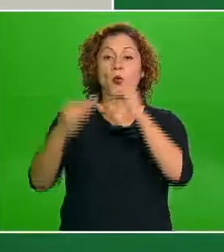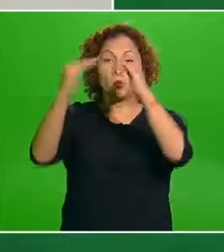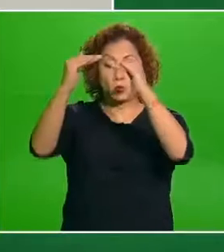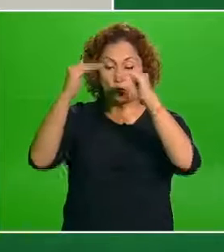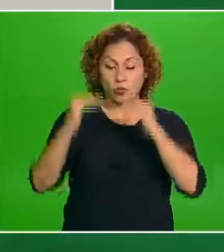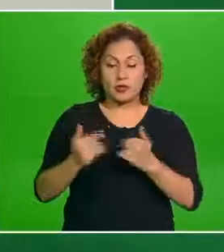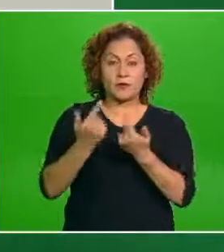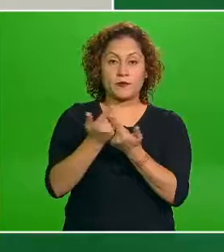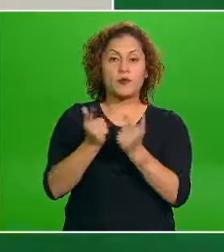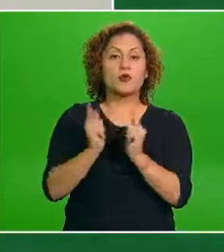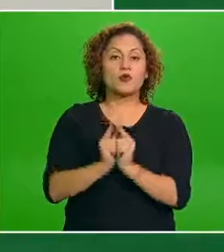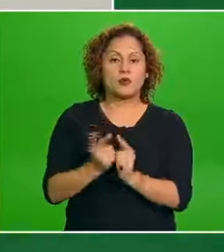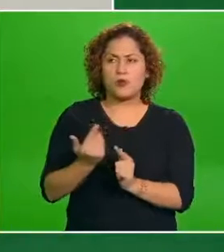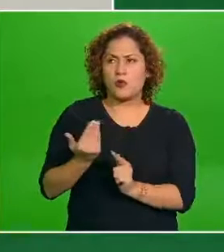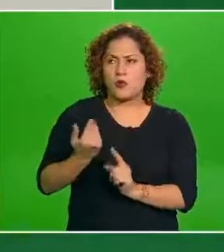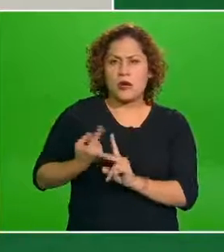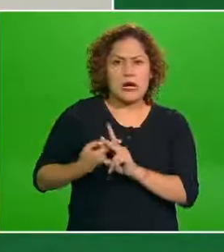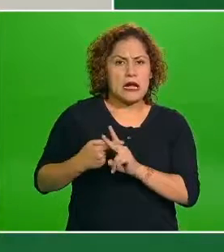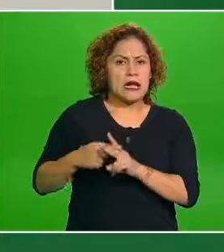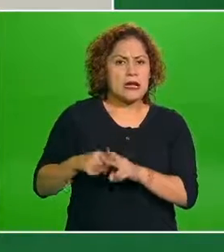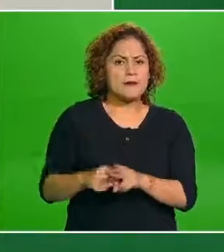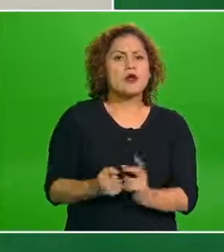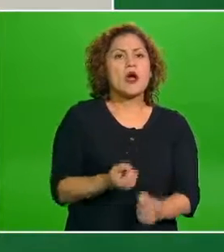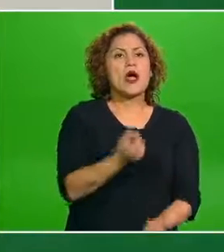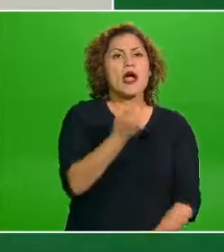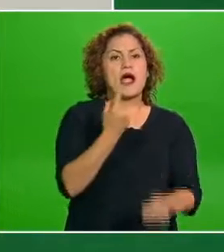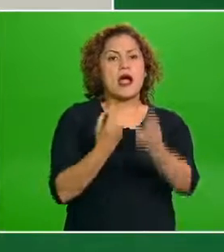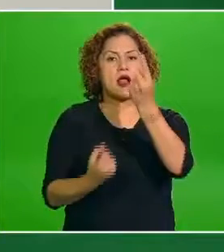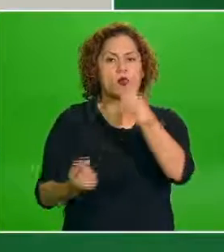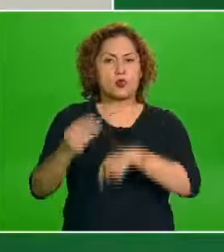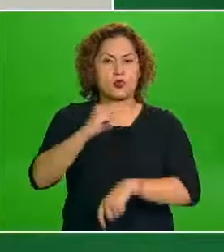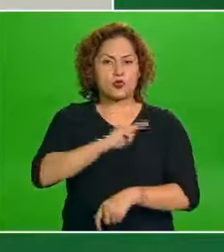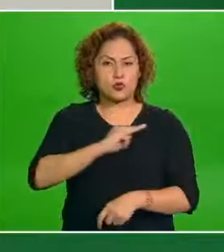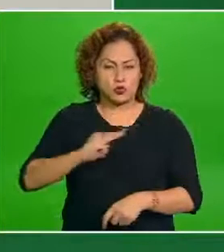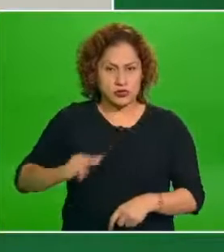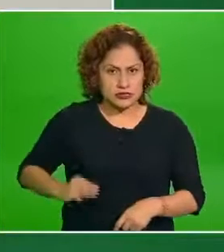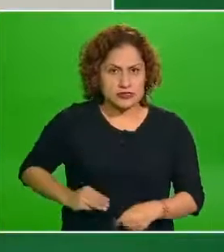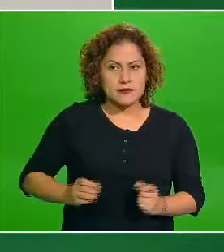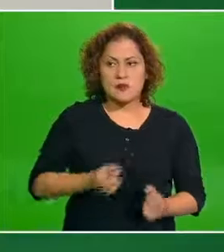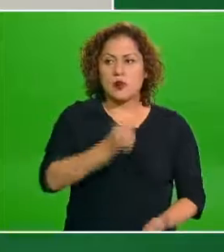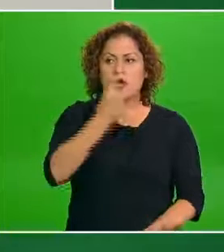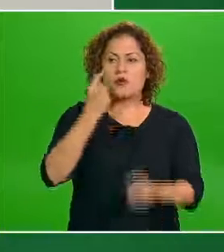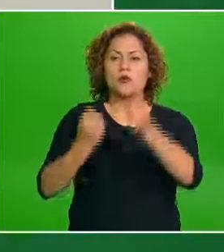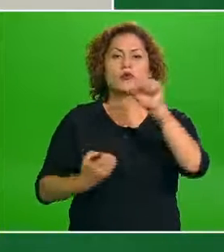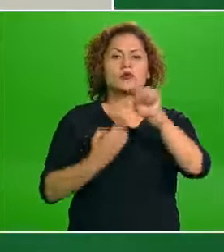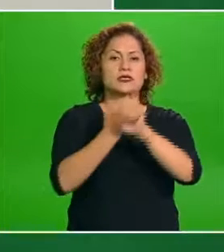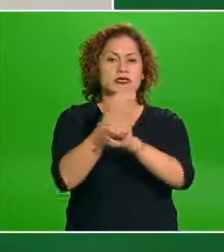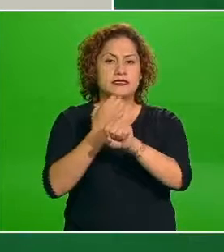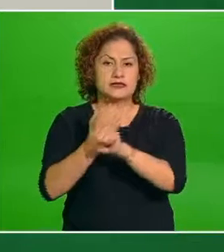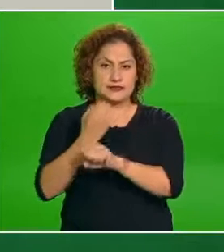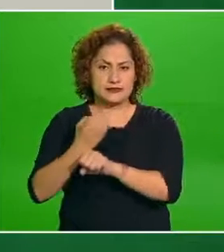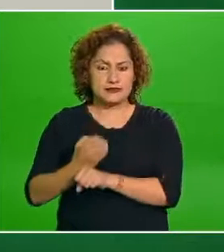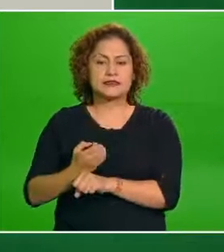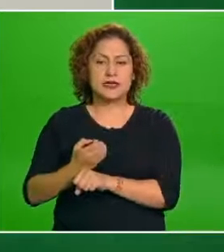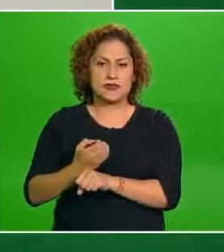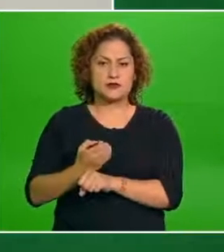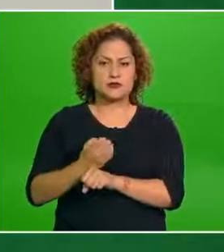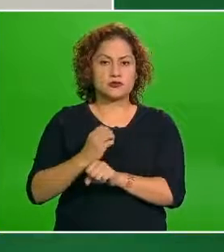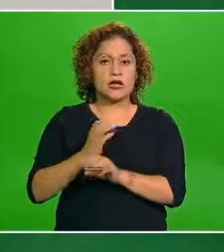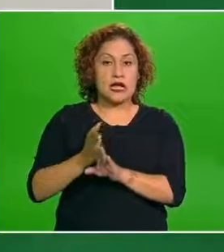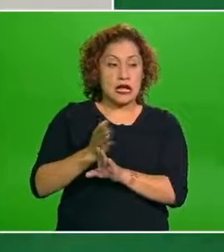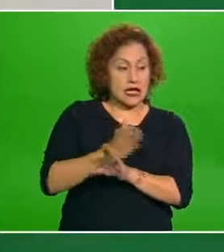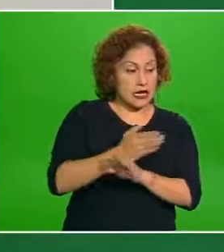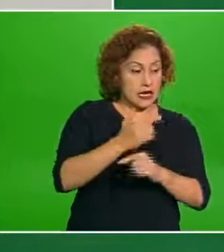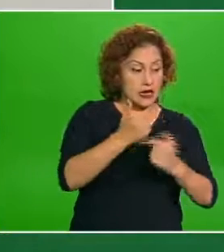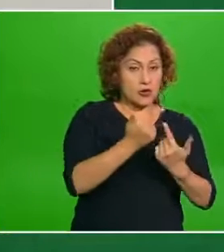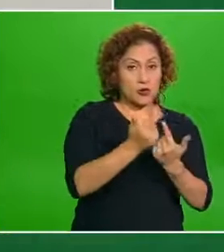el que empezó hace poco en algunos municipios de algunas entidades federativas que habían terminado ya con el grupo que acabamos de mencionar,